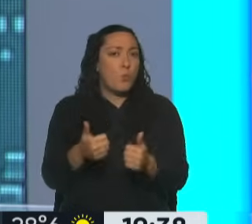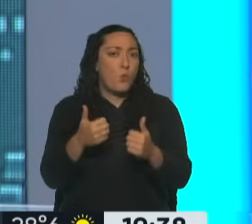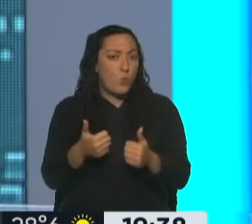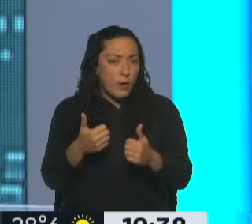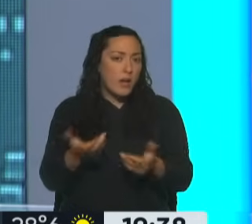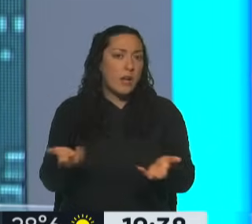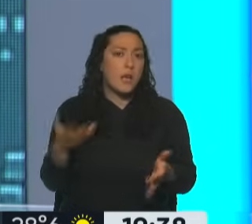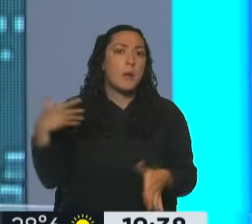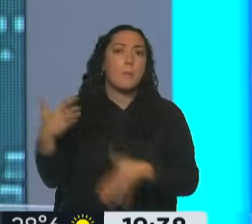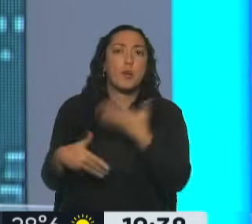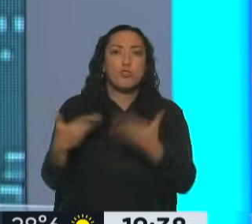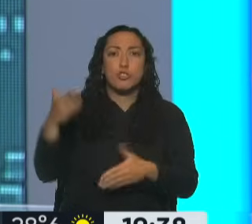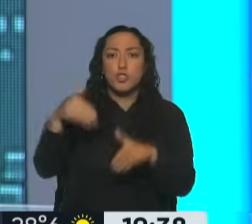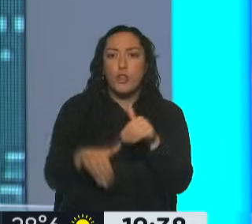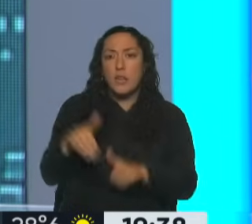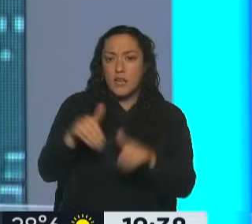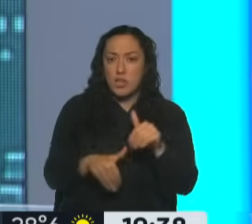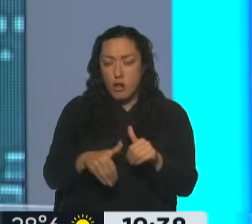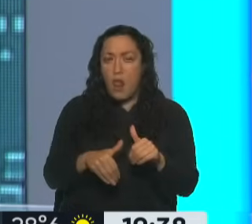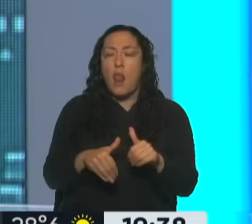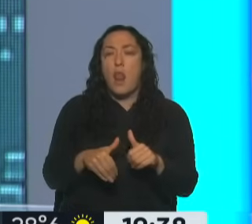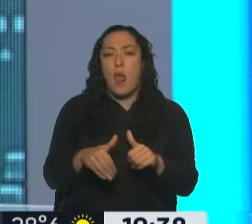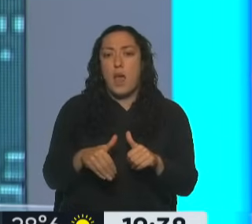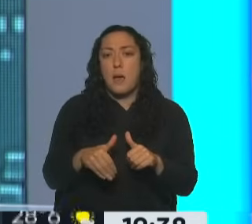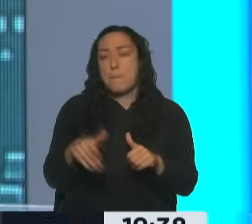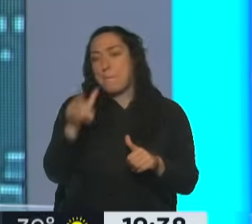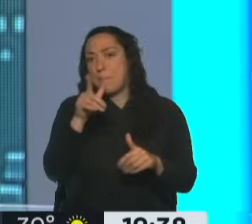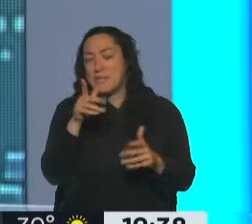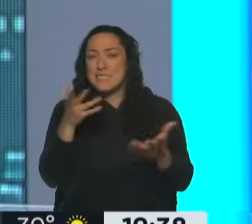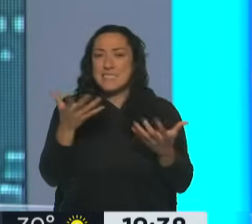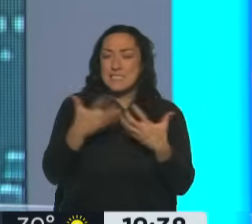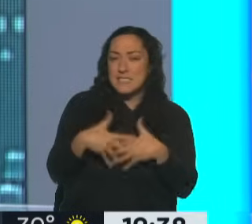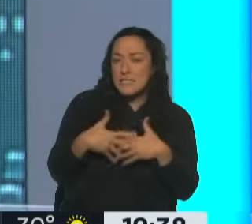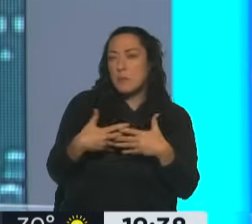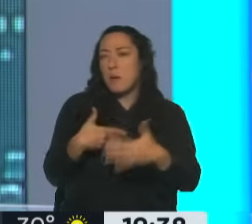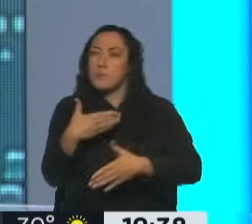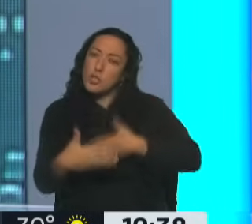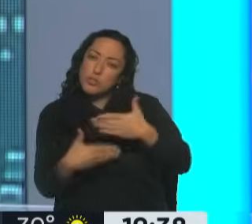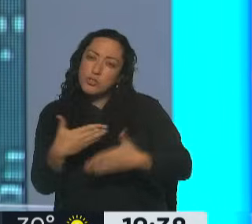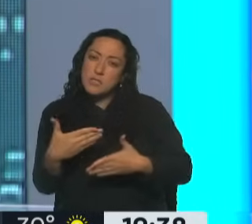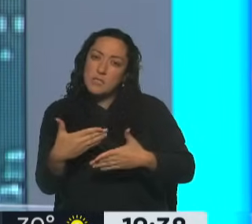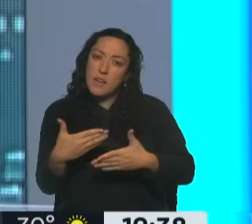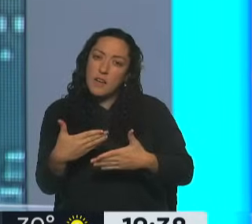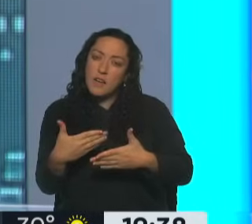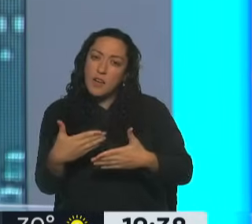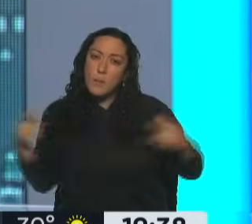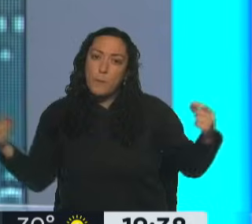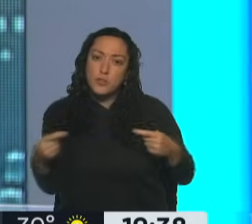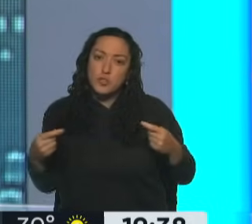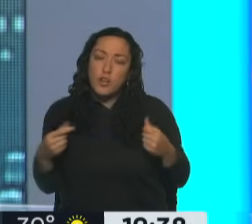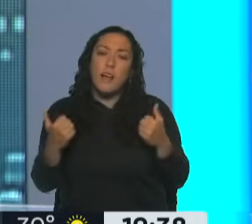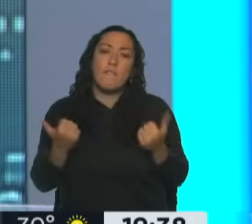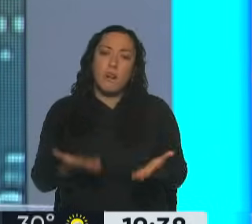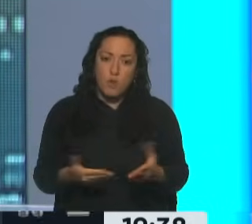en un proceso electoral que por la dinámica del proceso favoreció a la oposición. ¿Por